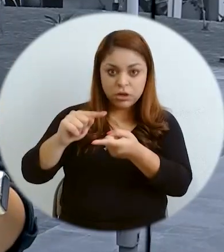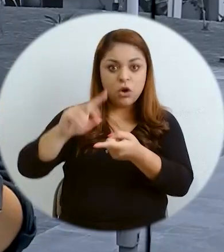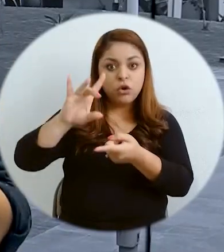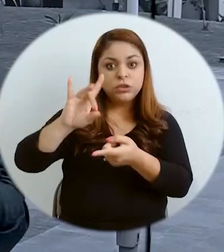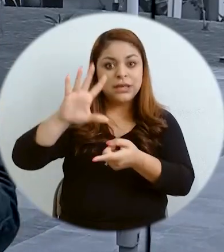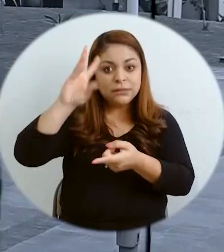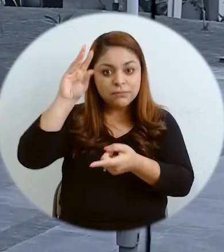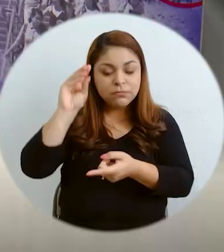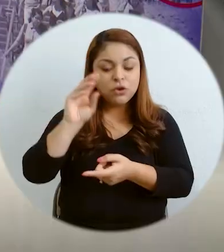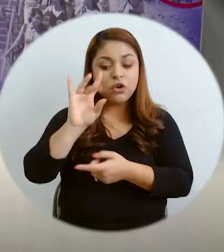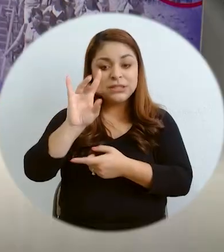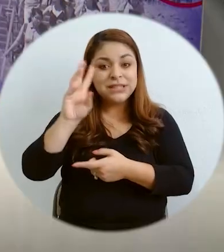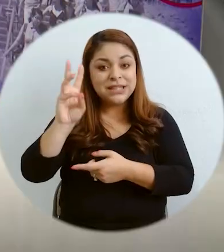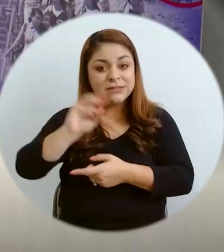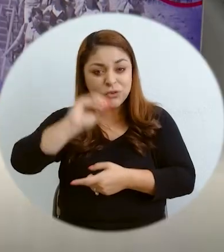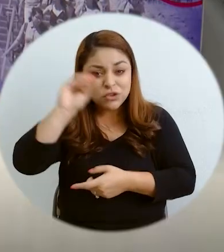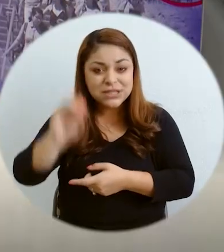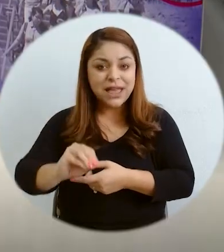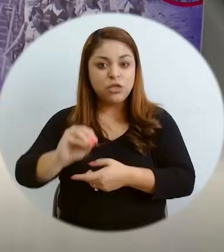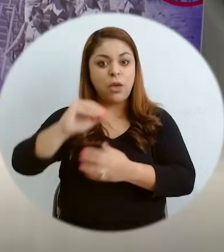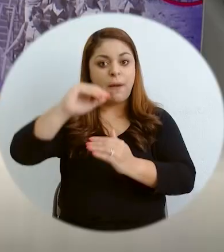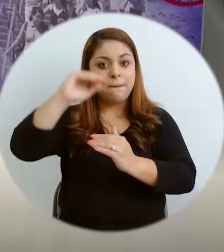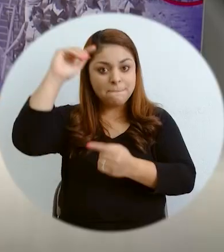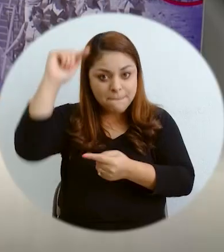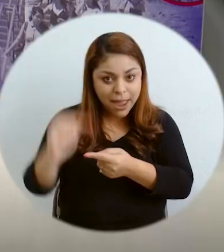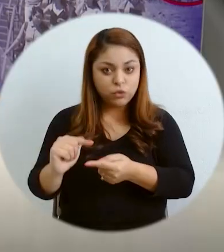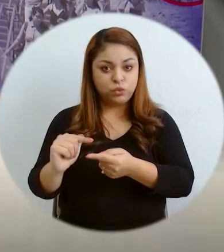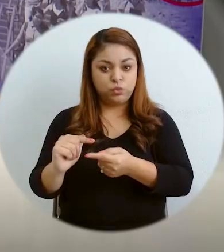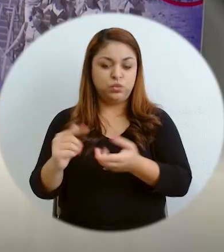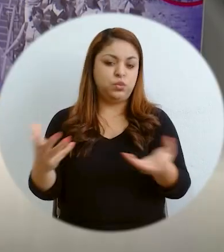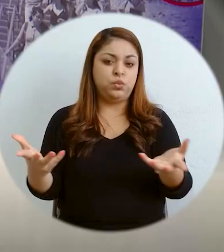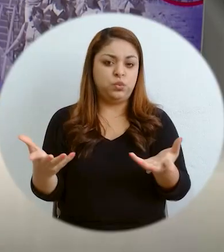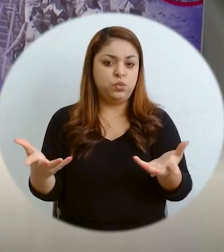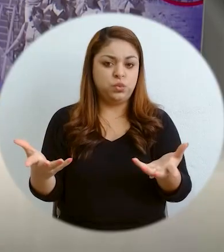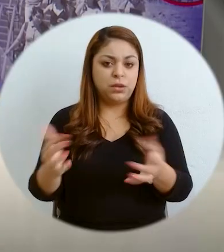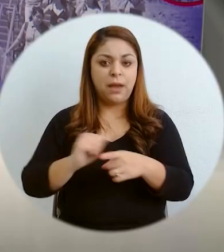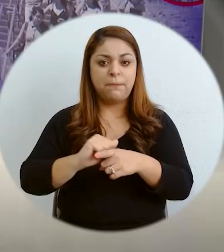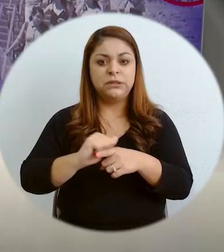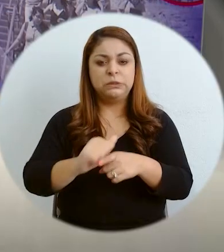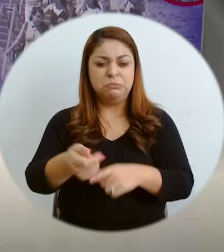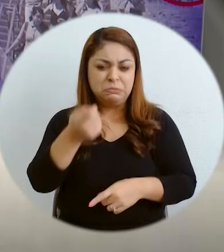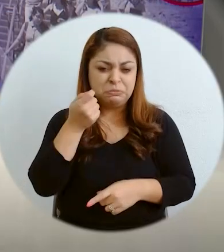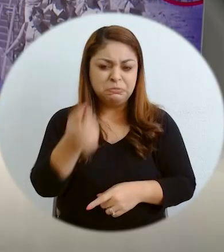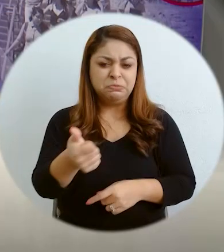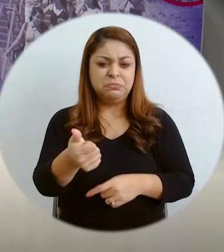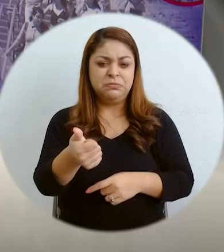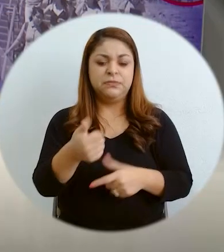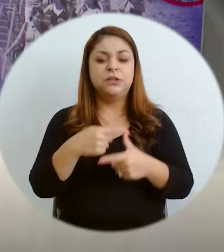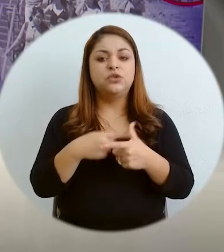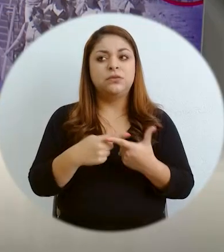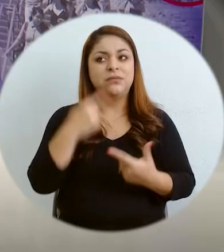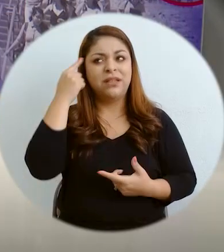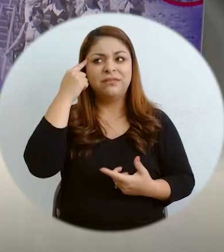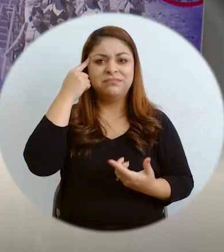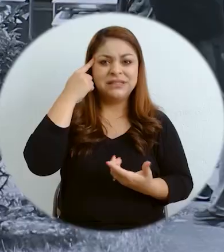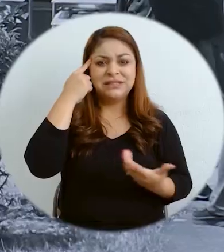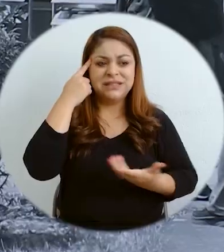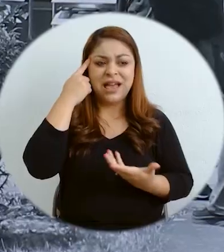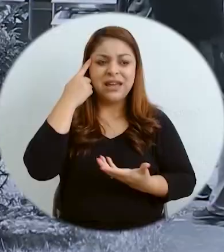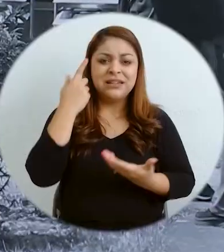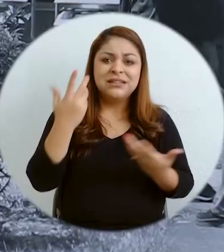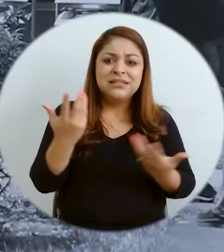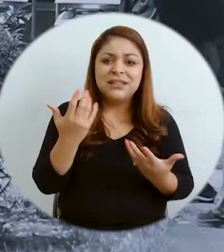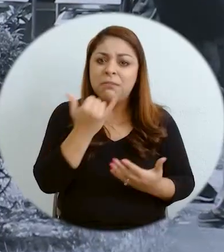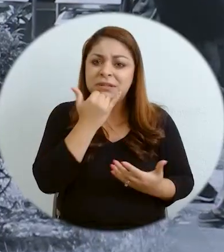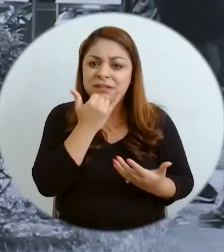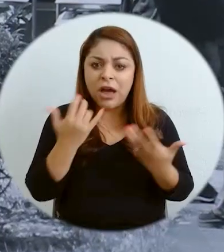86%. Imagínense. Y que es de las cosas que de verdad una se pone a pensar, ¿verdad?, qué es lo que está pasando,